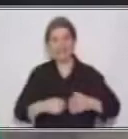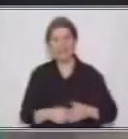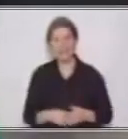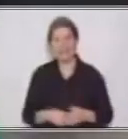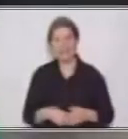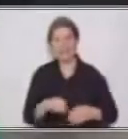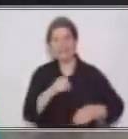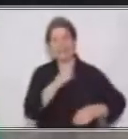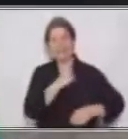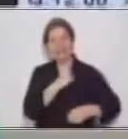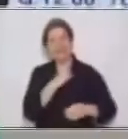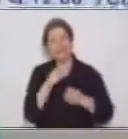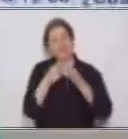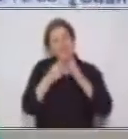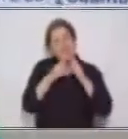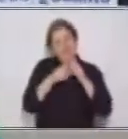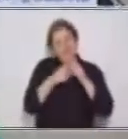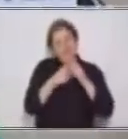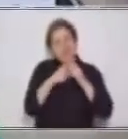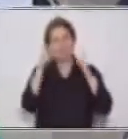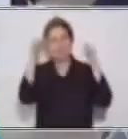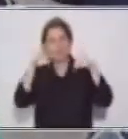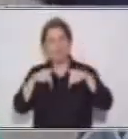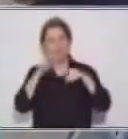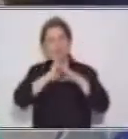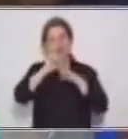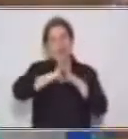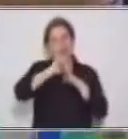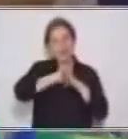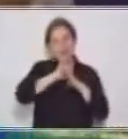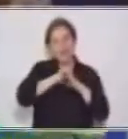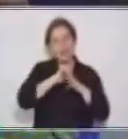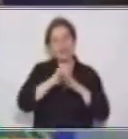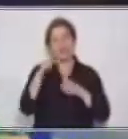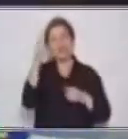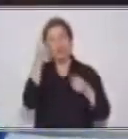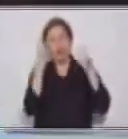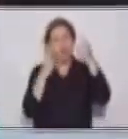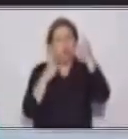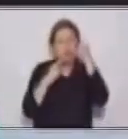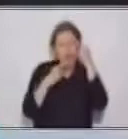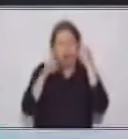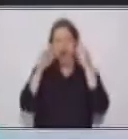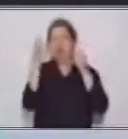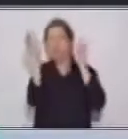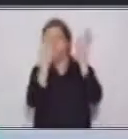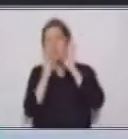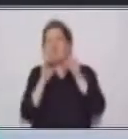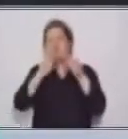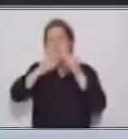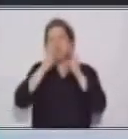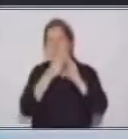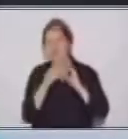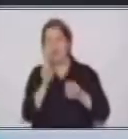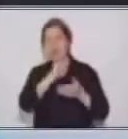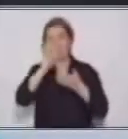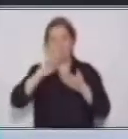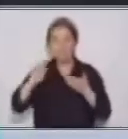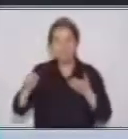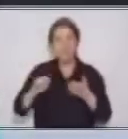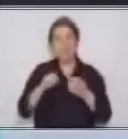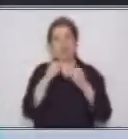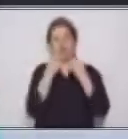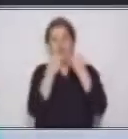Quiero que empecemos hoy practicando un poco el pensamiento matemático. Voy a escribir una operación en